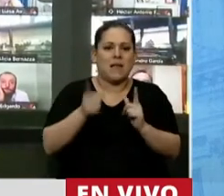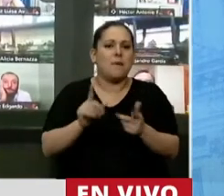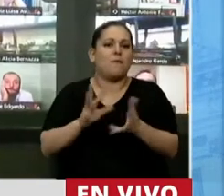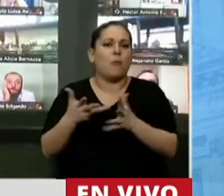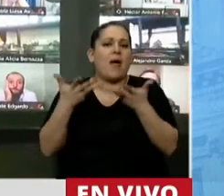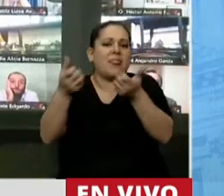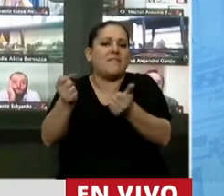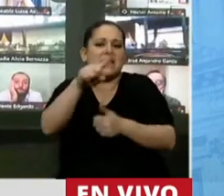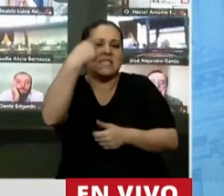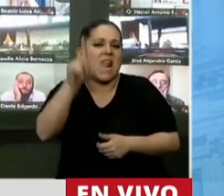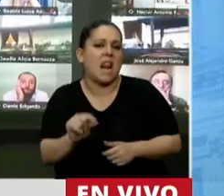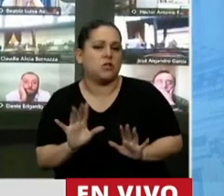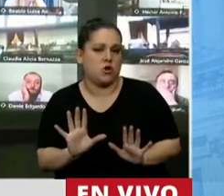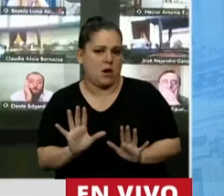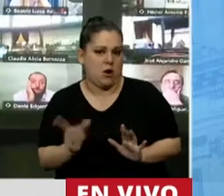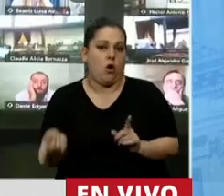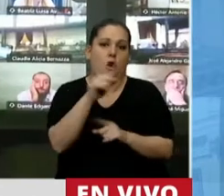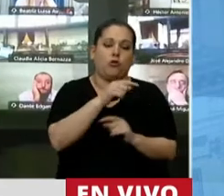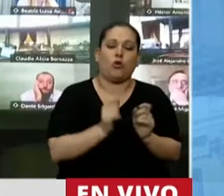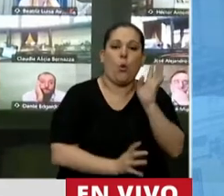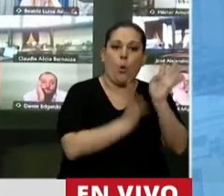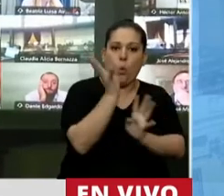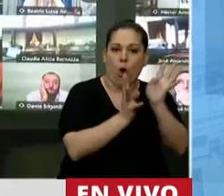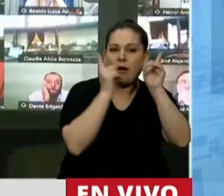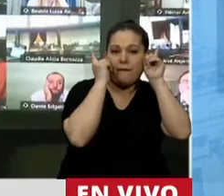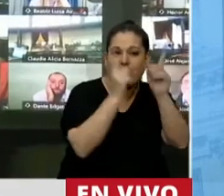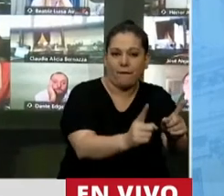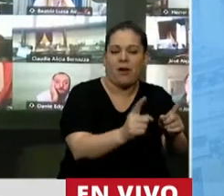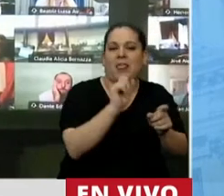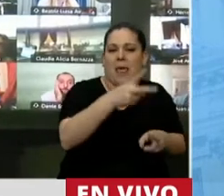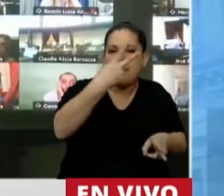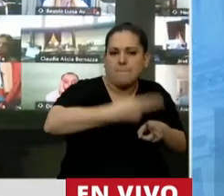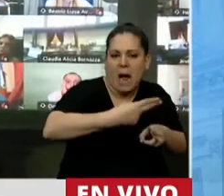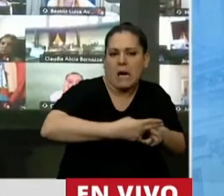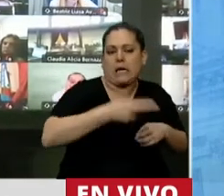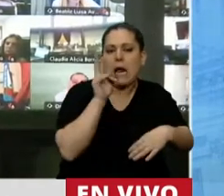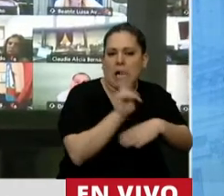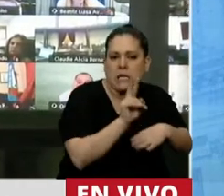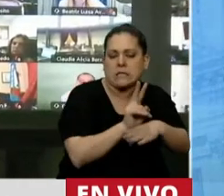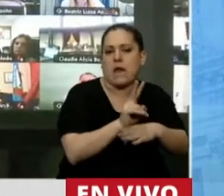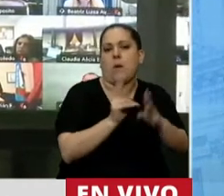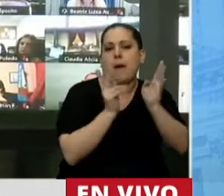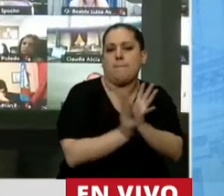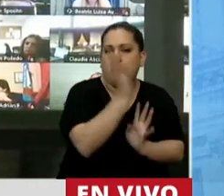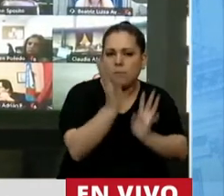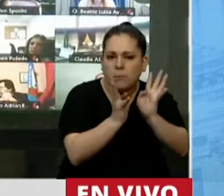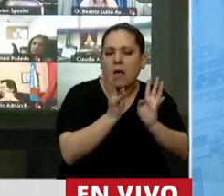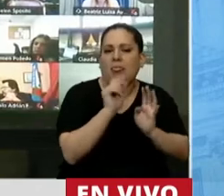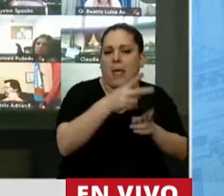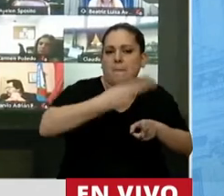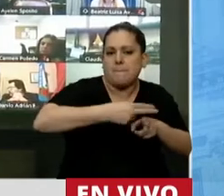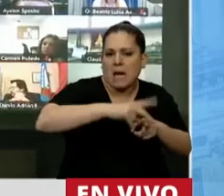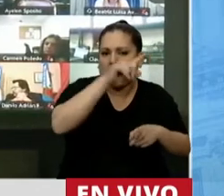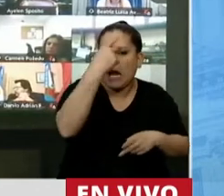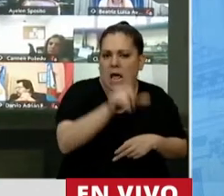nacional. Los bosques permanentes, los de parques y reservas, los nacionales, provinciales o municipales, los que